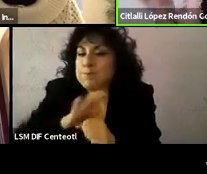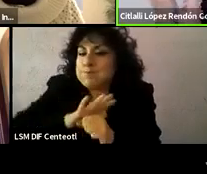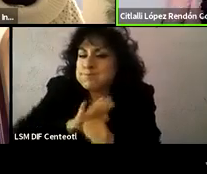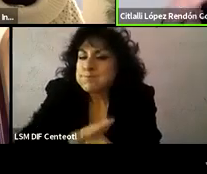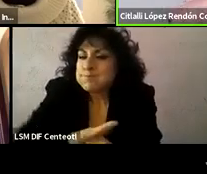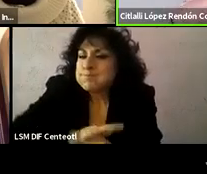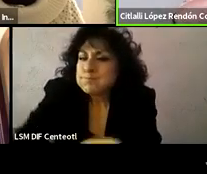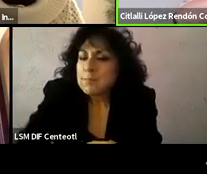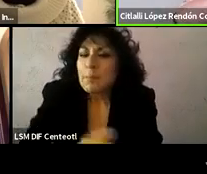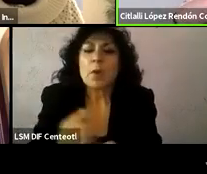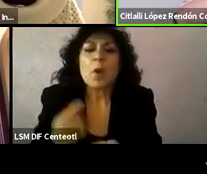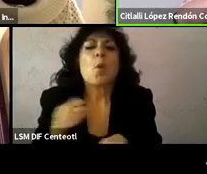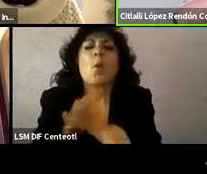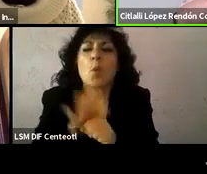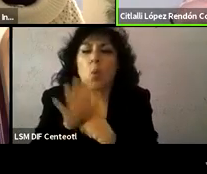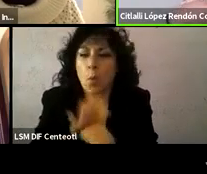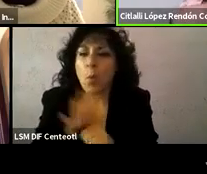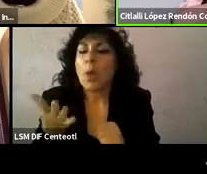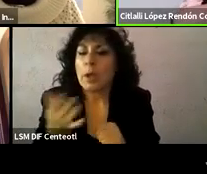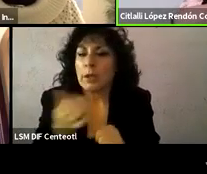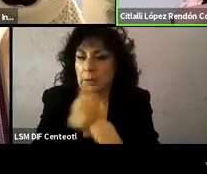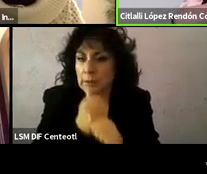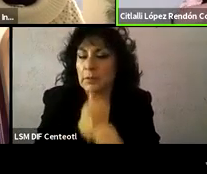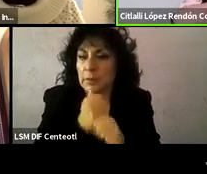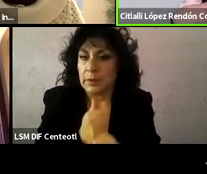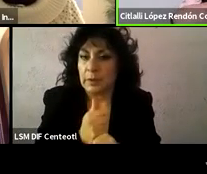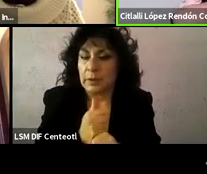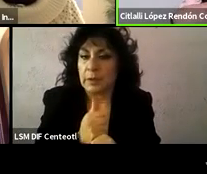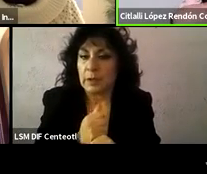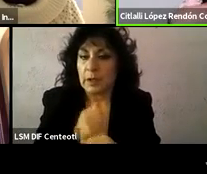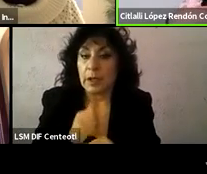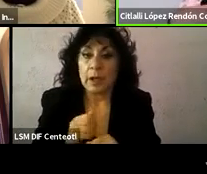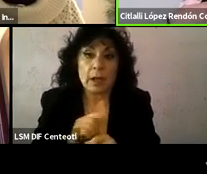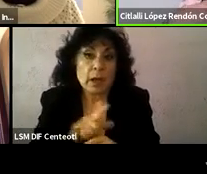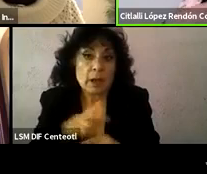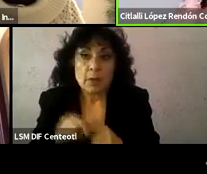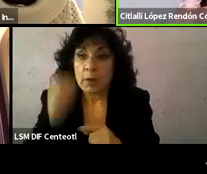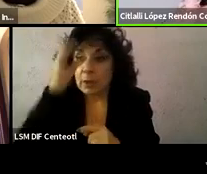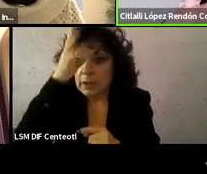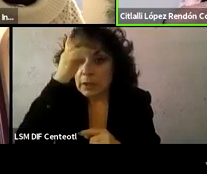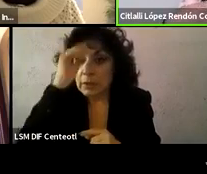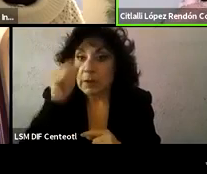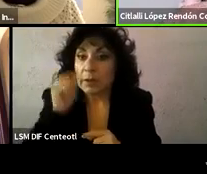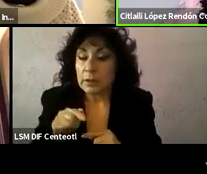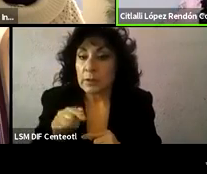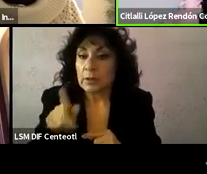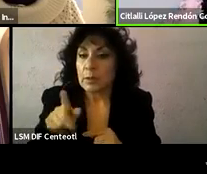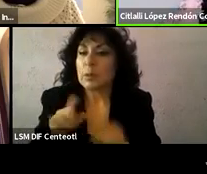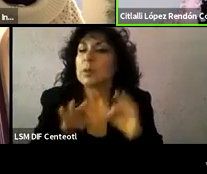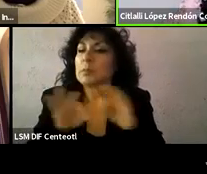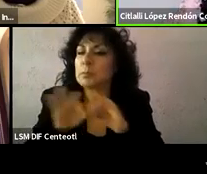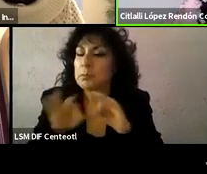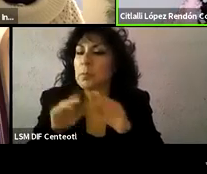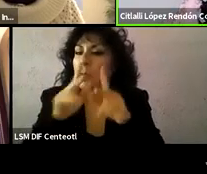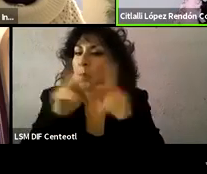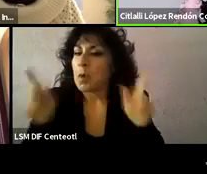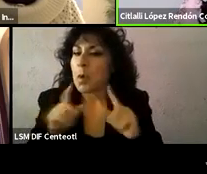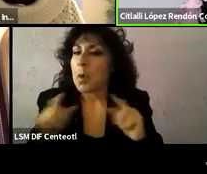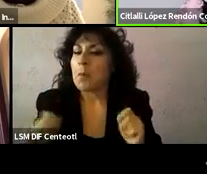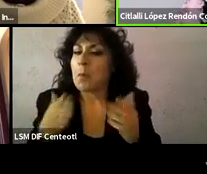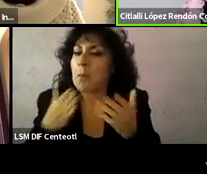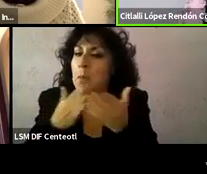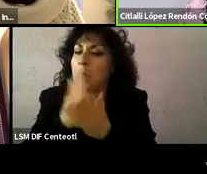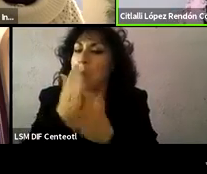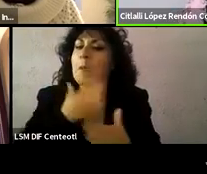a partir de esas reflexiones que se puede trabajar por esa construcción de paz, por ese acceso a la justicia, ¿no? Y entonces,